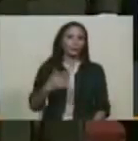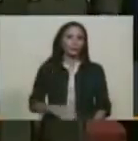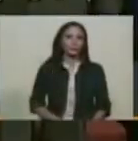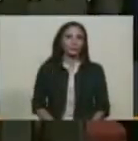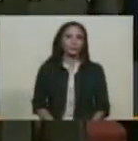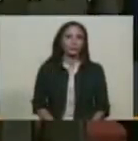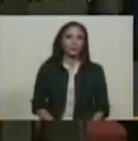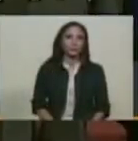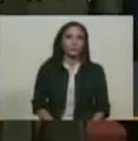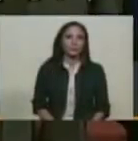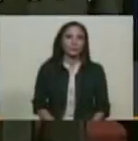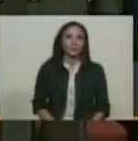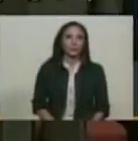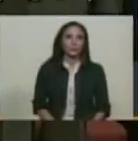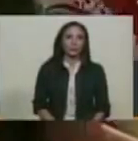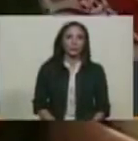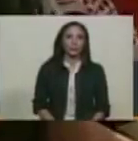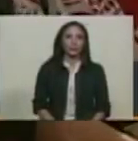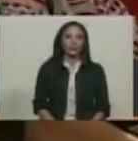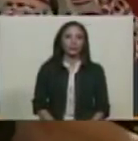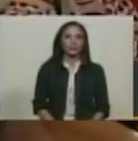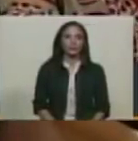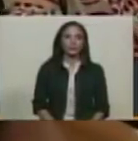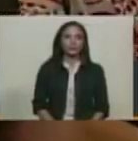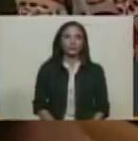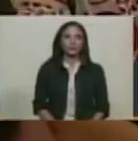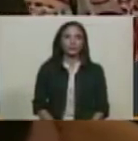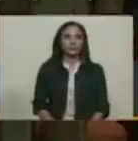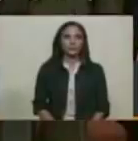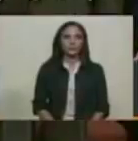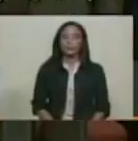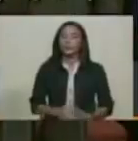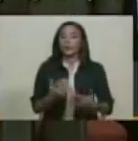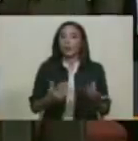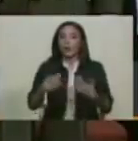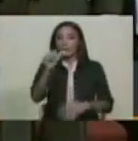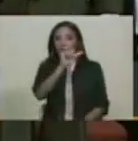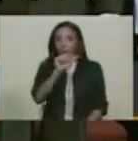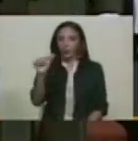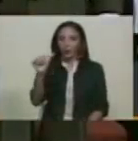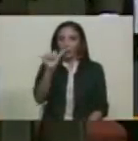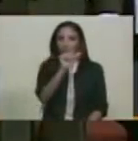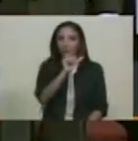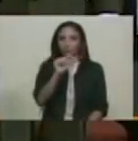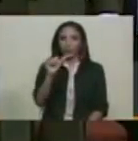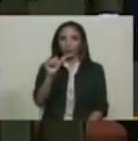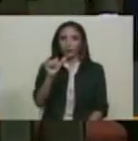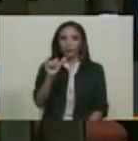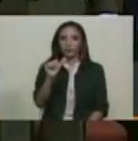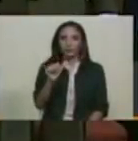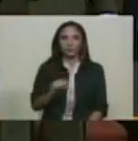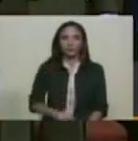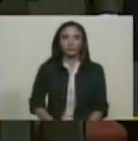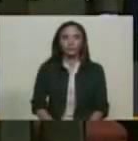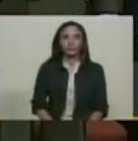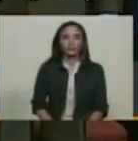gran significación militar. En medio de la semana donde